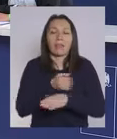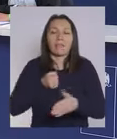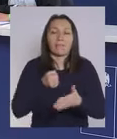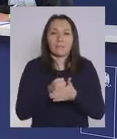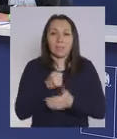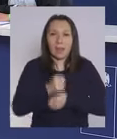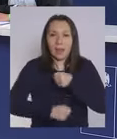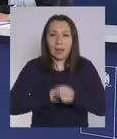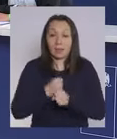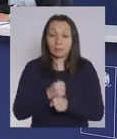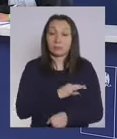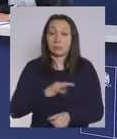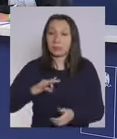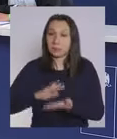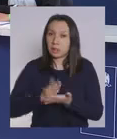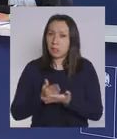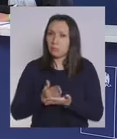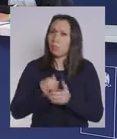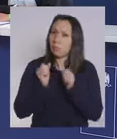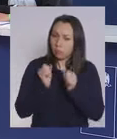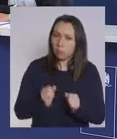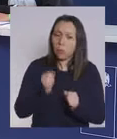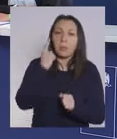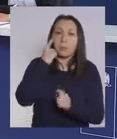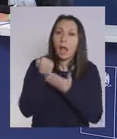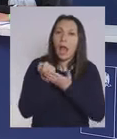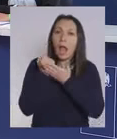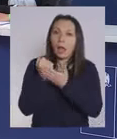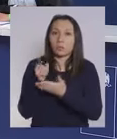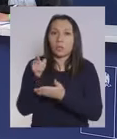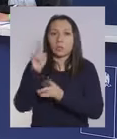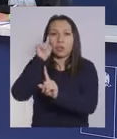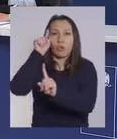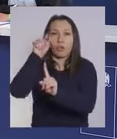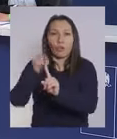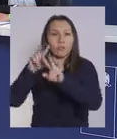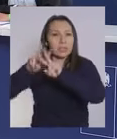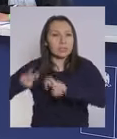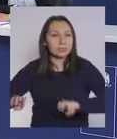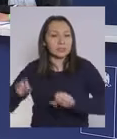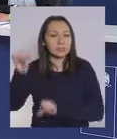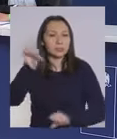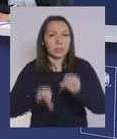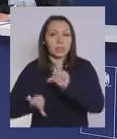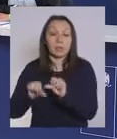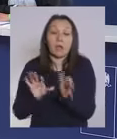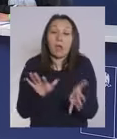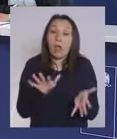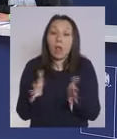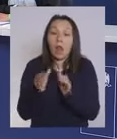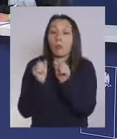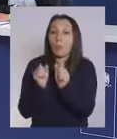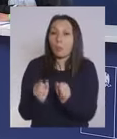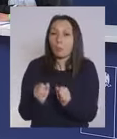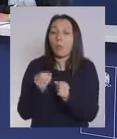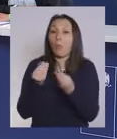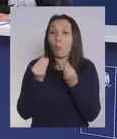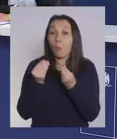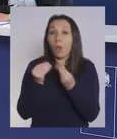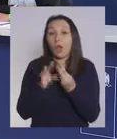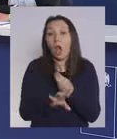de año. ¿El MINSAL estaría dispuesto a ayudar en esta misión, en esta investigación científica, y quizás podría ser esto una